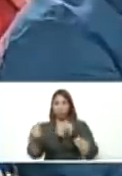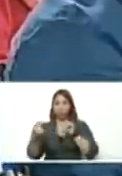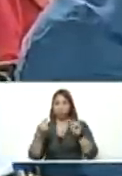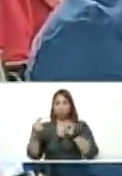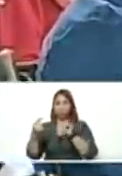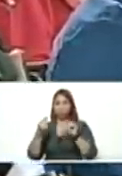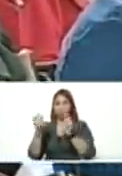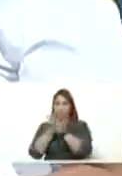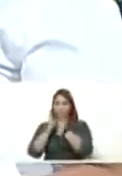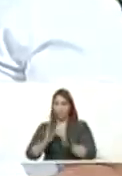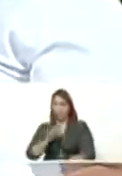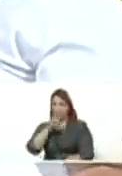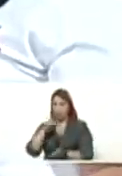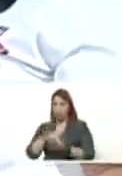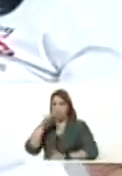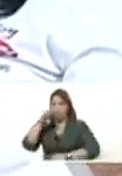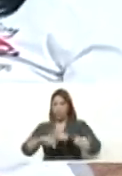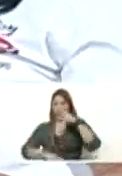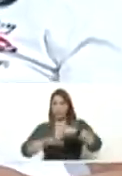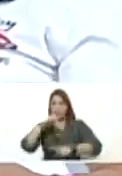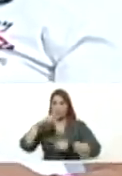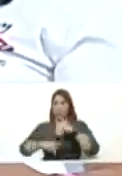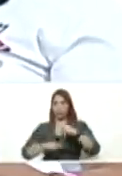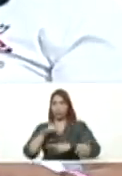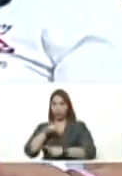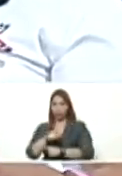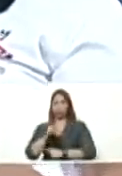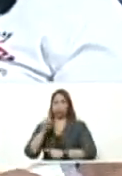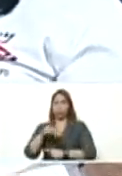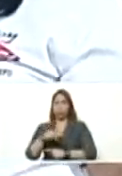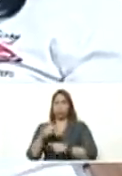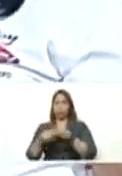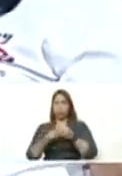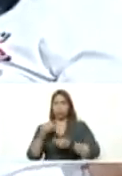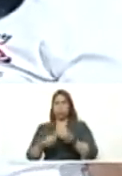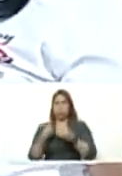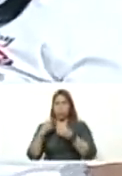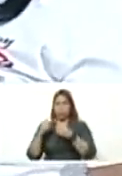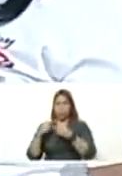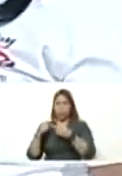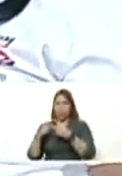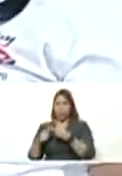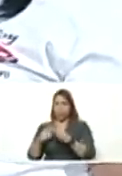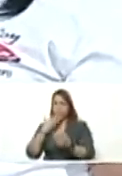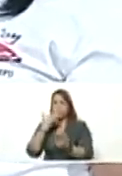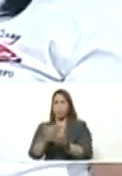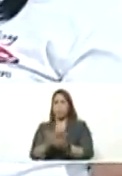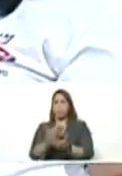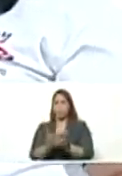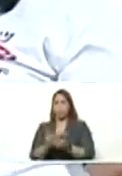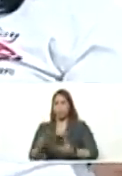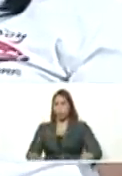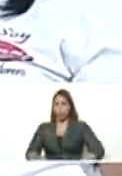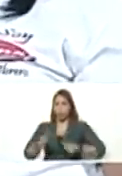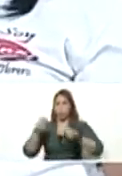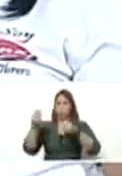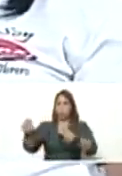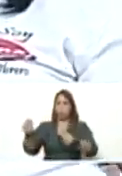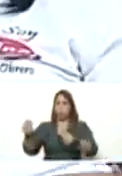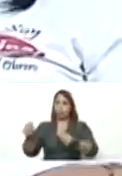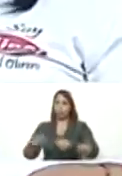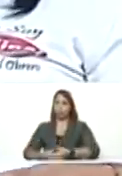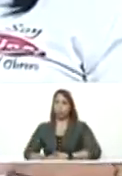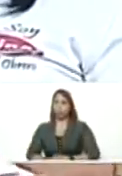la Escuela Nacional de Planificación. Allí se arrojaron diferentes propuestas para presentarle a